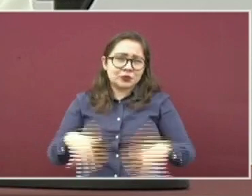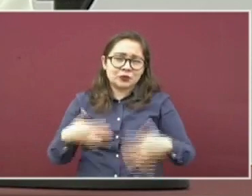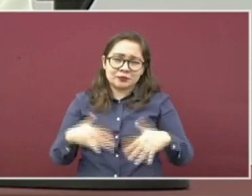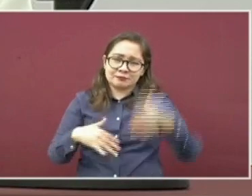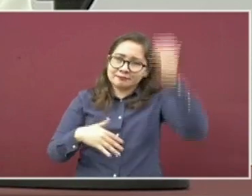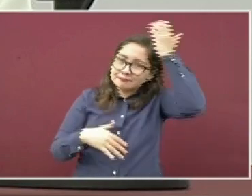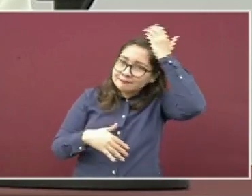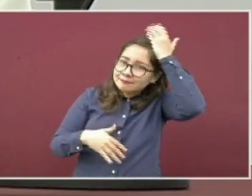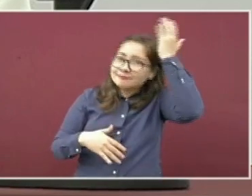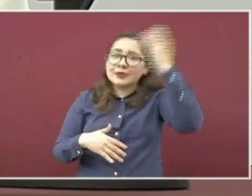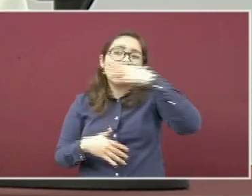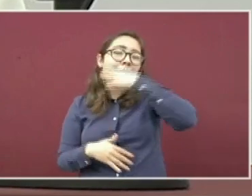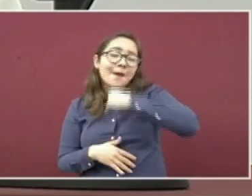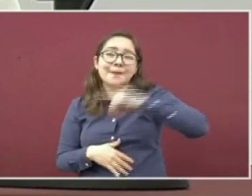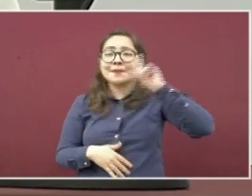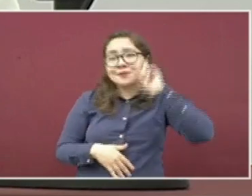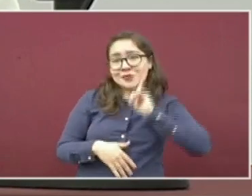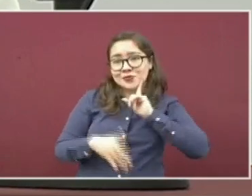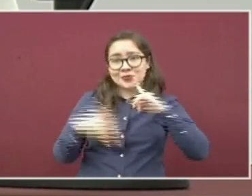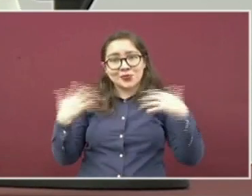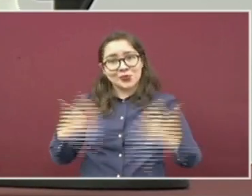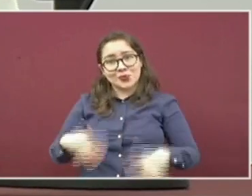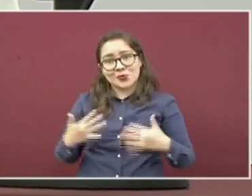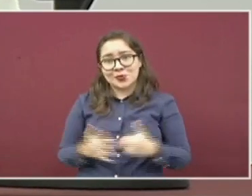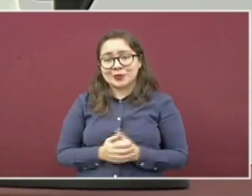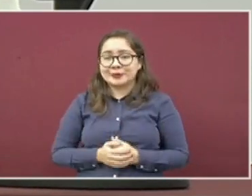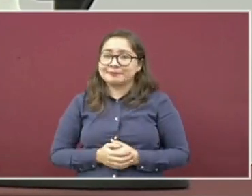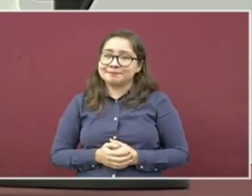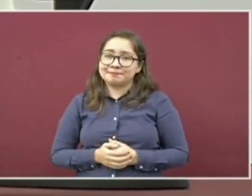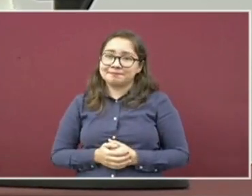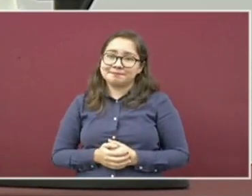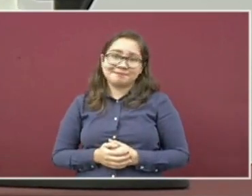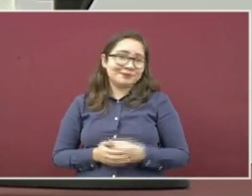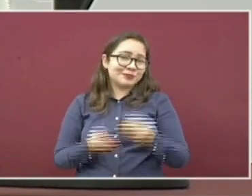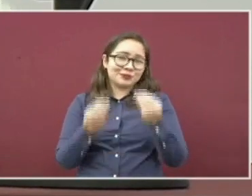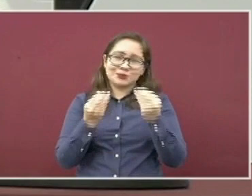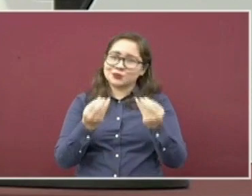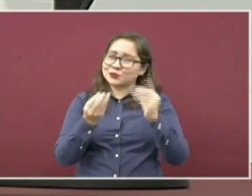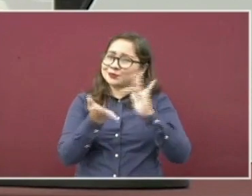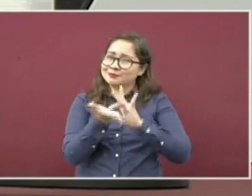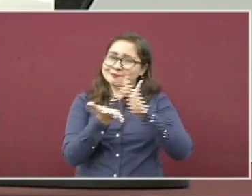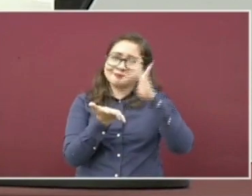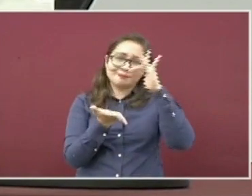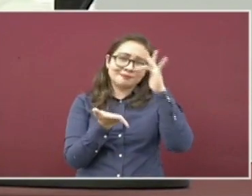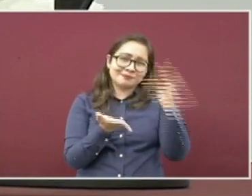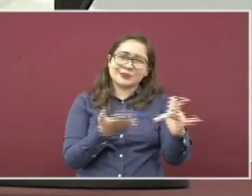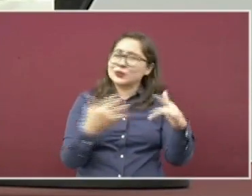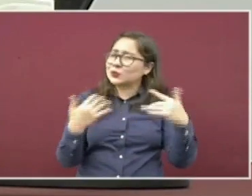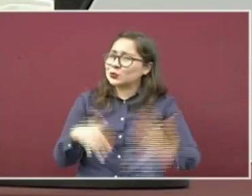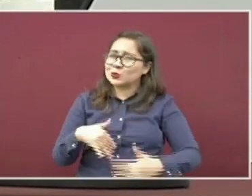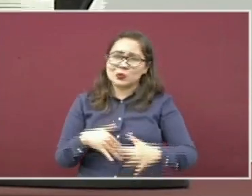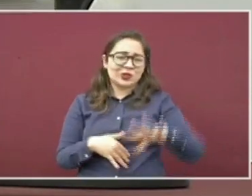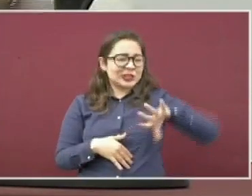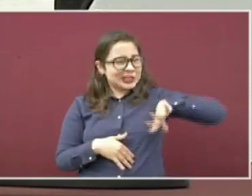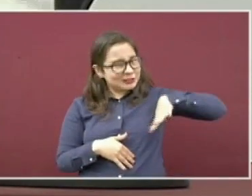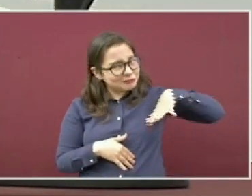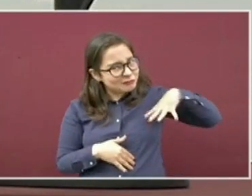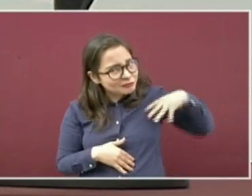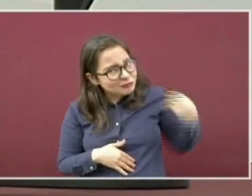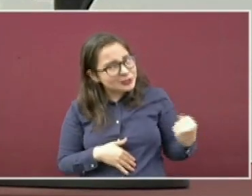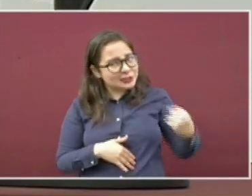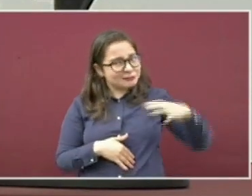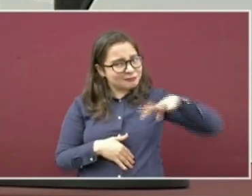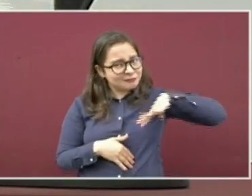enfermeras y enfermeros. Nuevamente, desde aquí, muchísimas gracias por su enorme por su gran